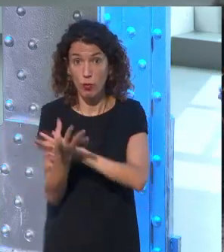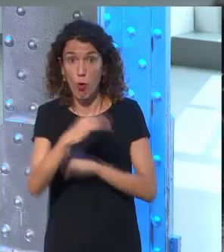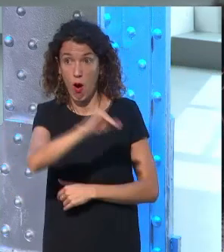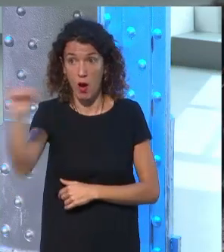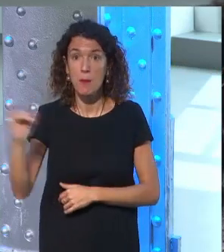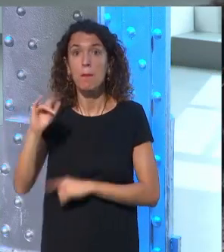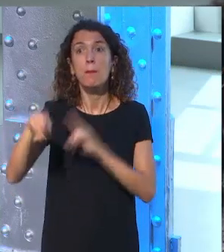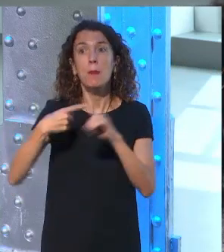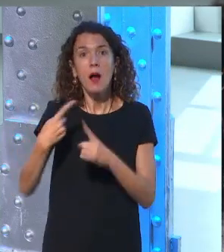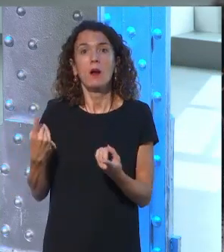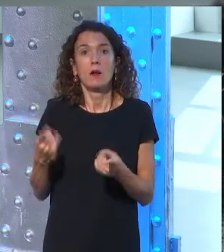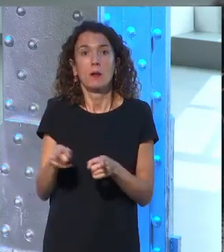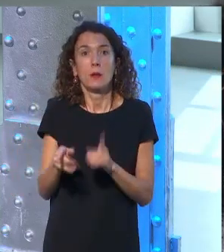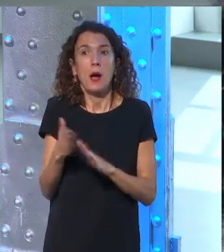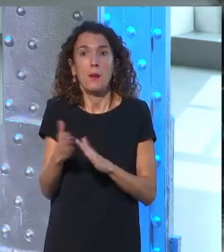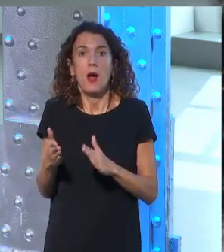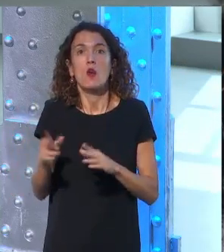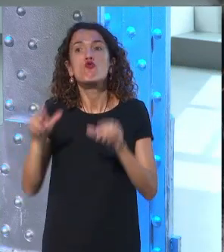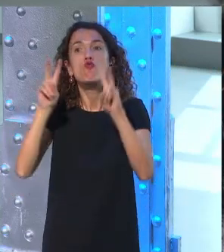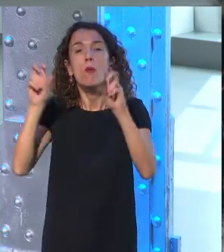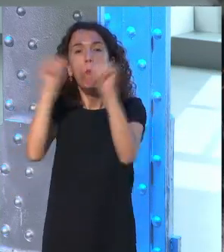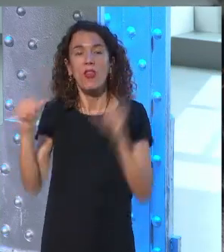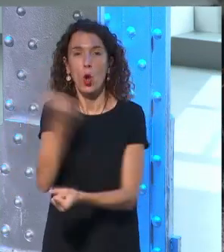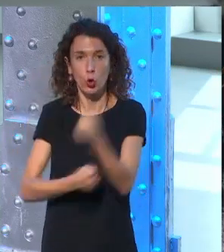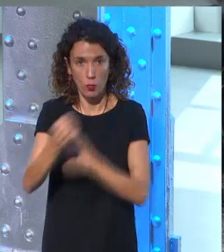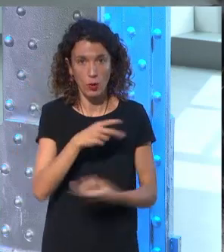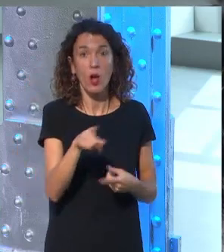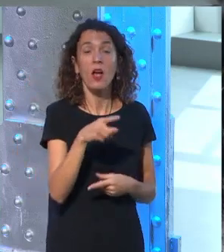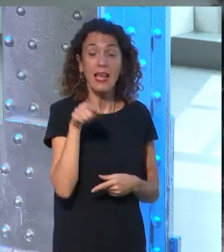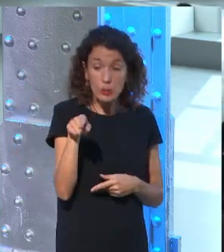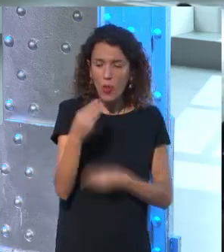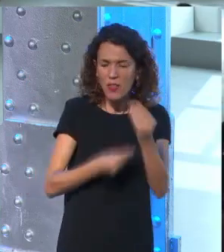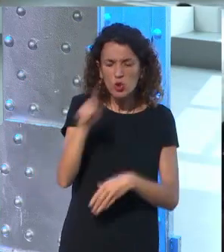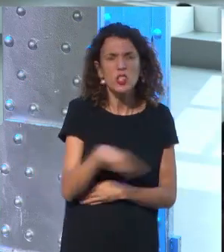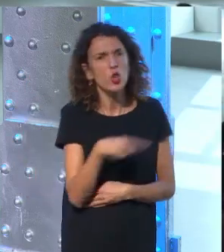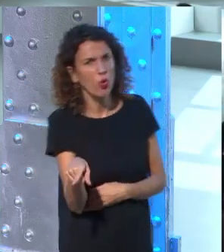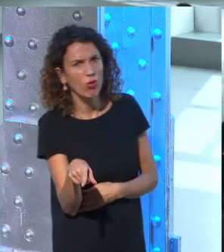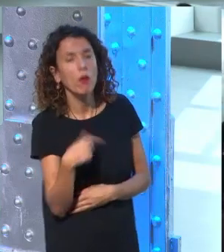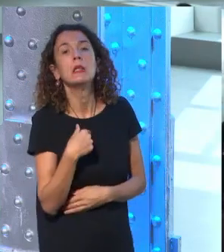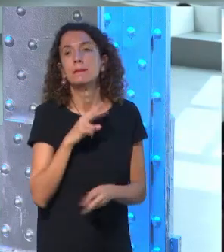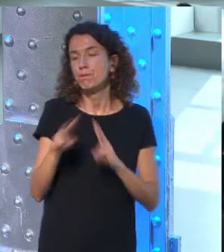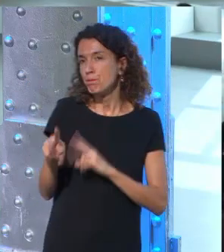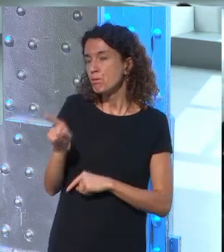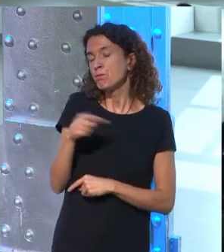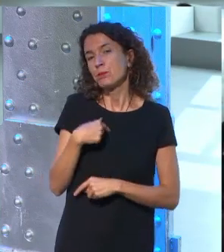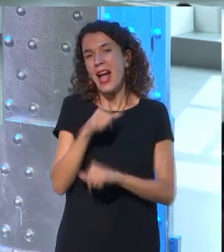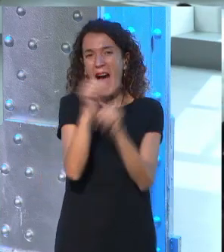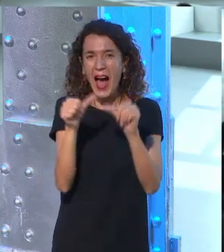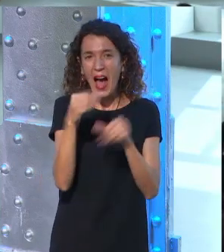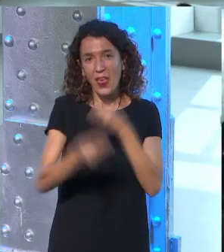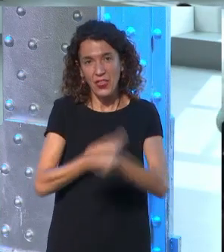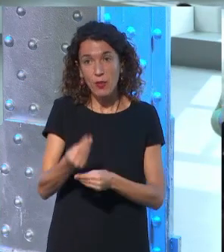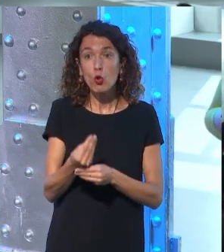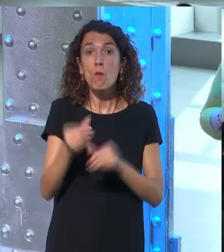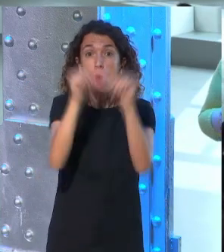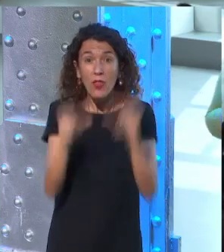esas trayectorias que nos llevan hacia un nuevo modelo económico. Ricardo, ¿pero eso se está haciendo o no? Yo creo que lo que no se está haciendo es poniendo un modelo encima de